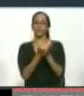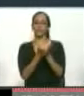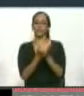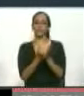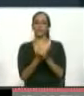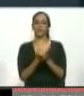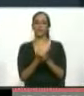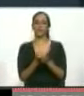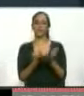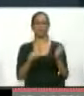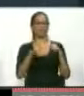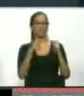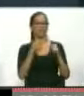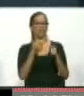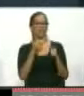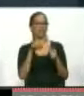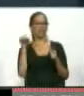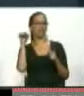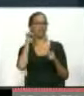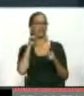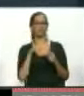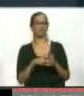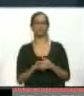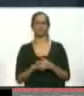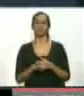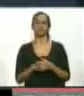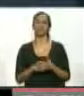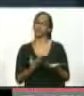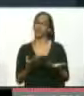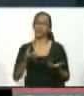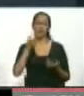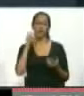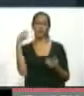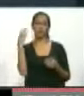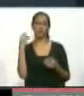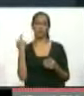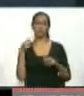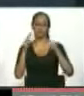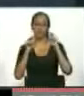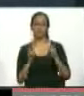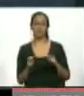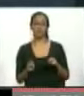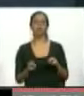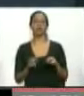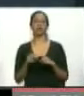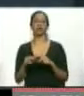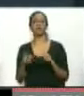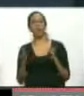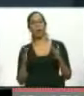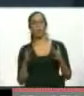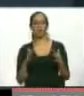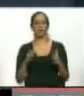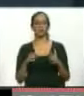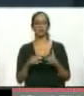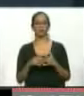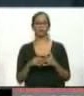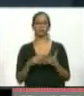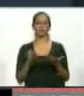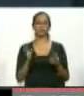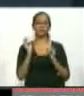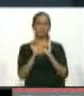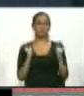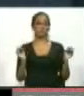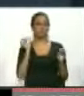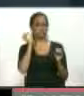una verdulería de modo que a la fiscalía colombiana le tocará investigar de forma relativamente remota si lo que denuncia